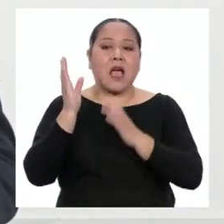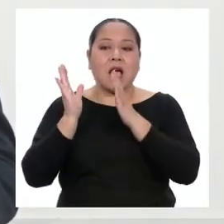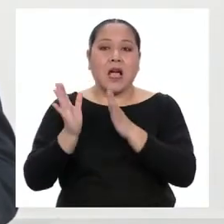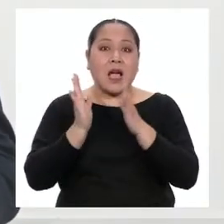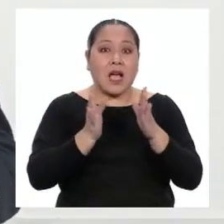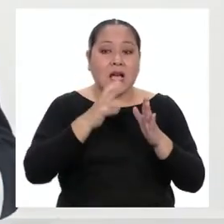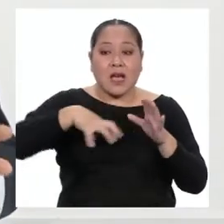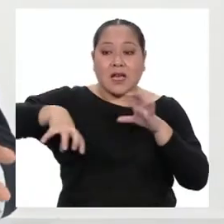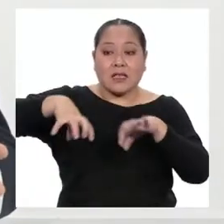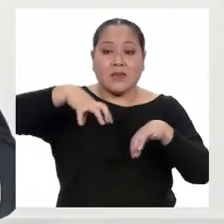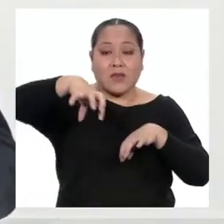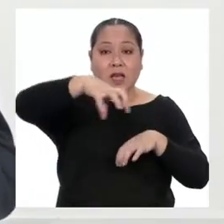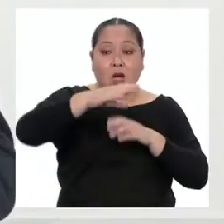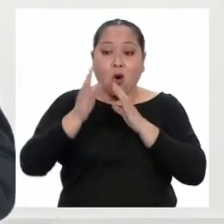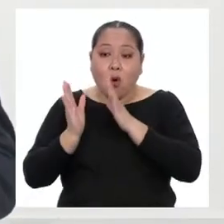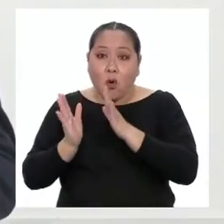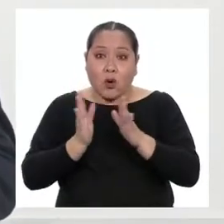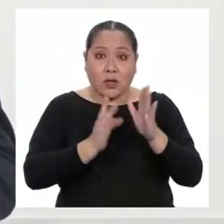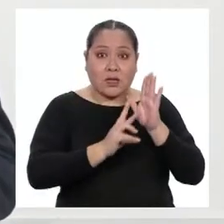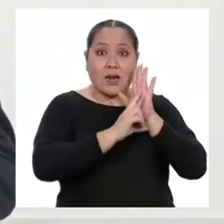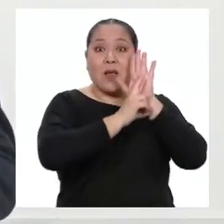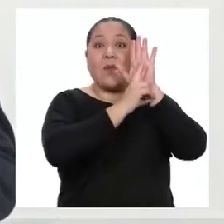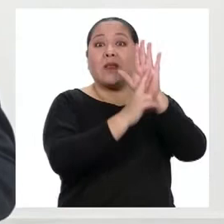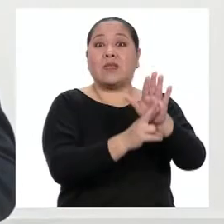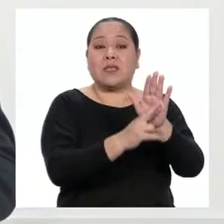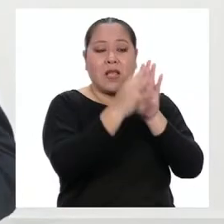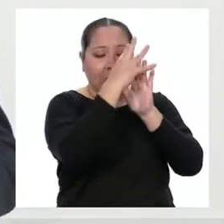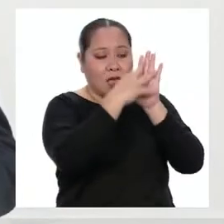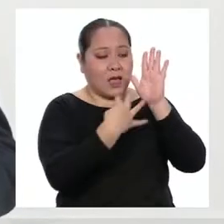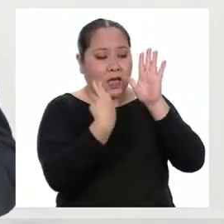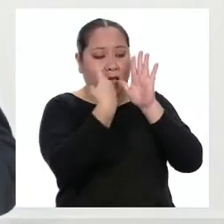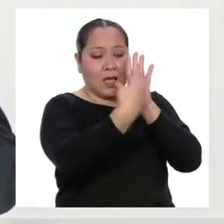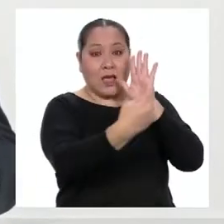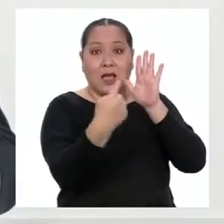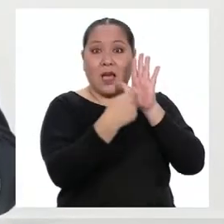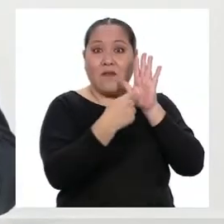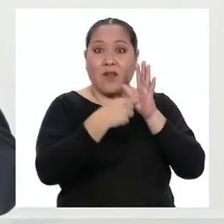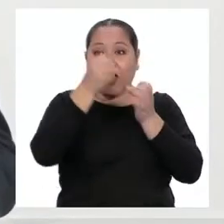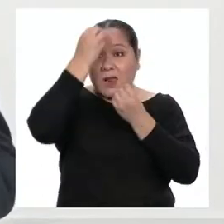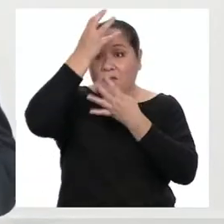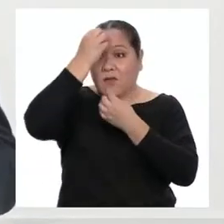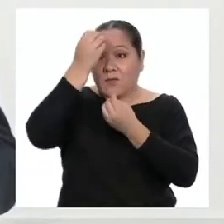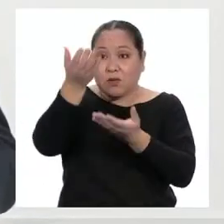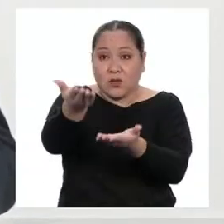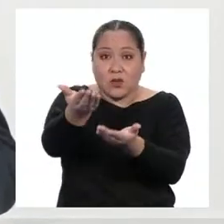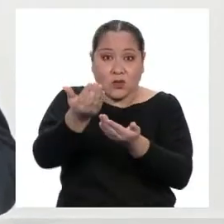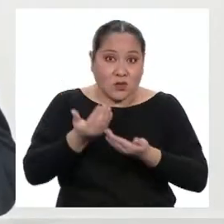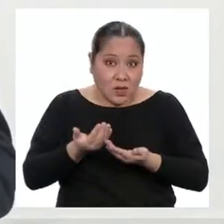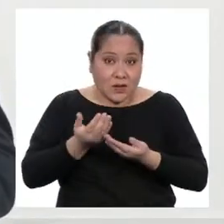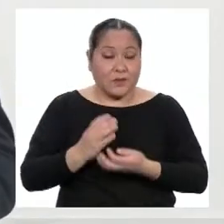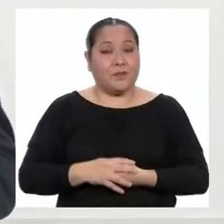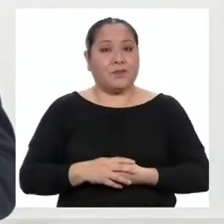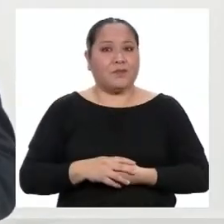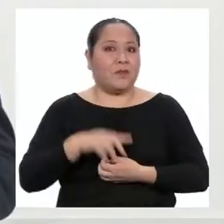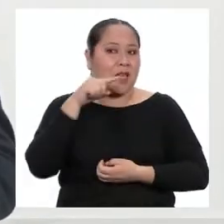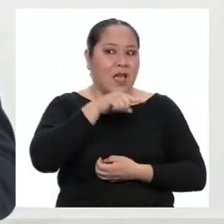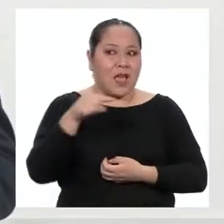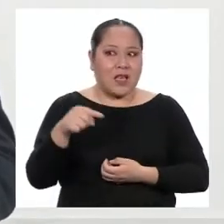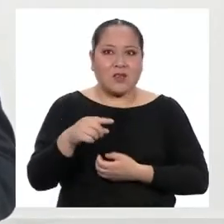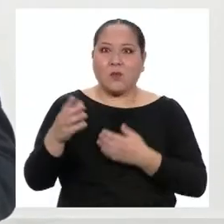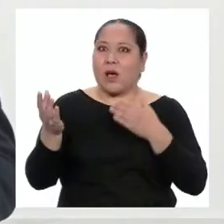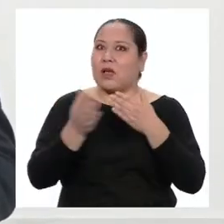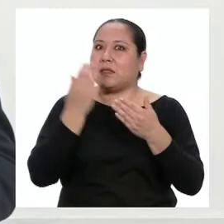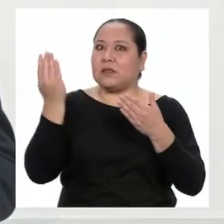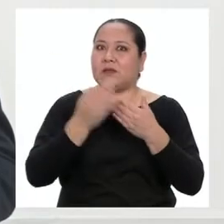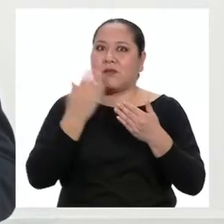y representar en gráficos la información que obtengamos de las personas, de modo que sean mucho